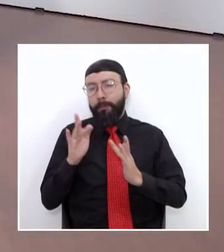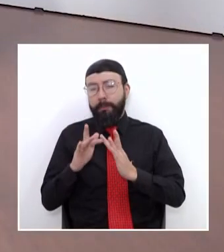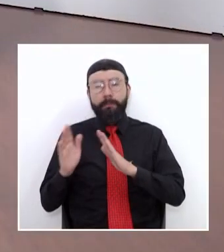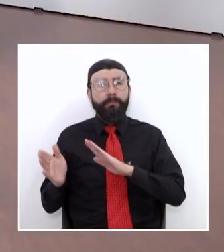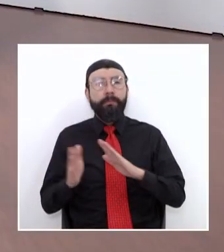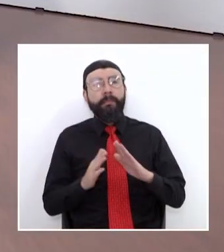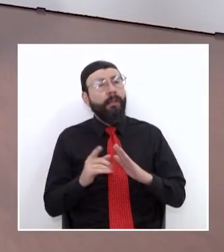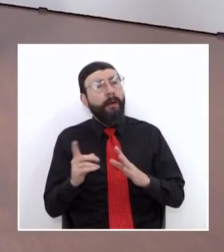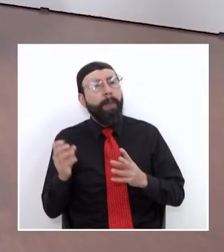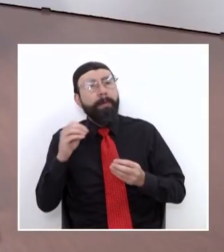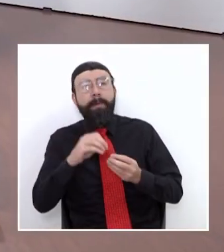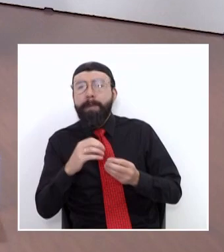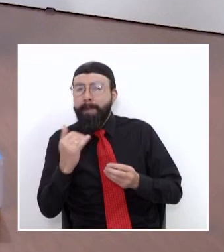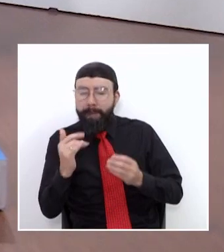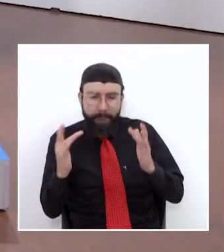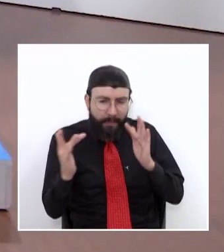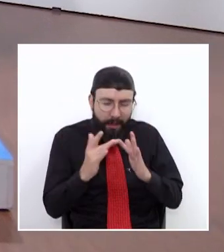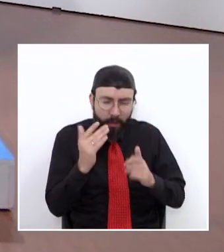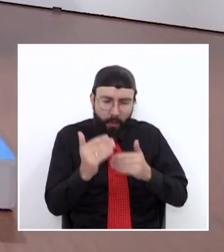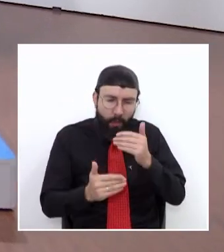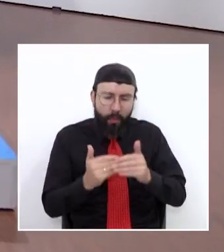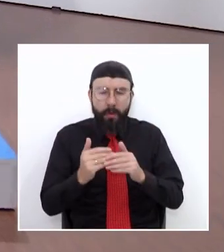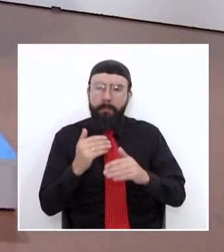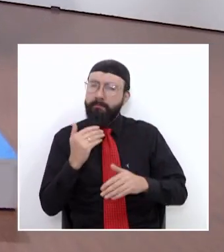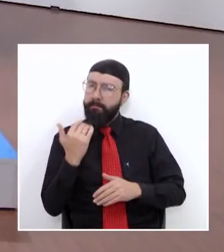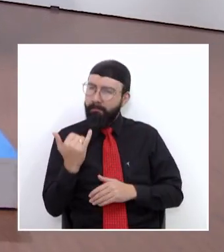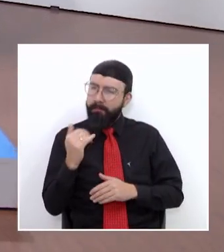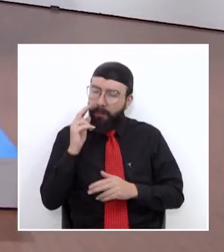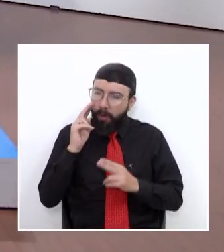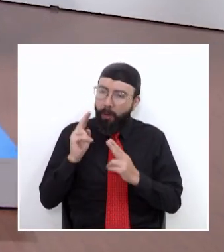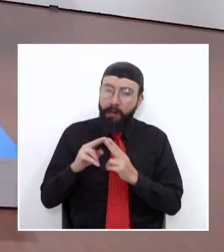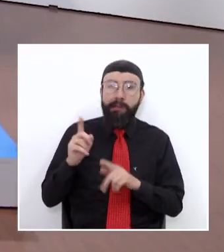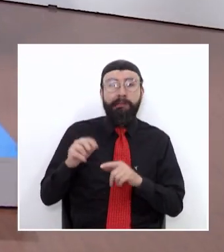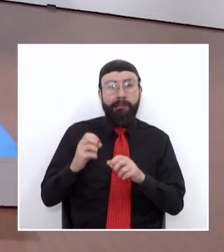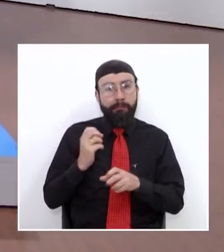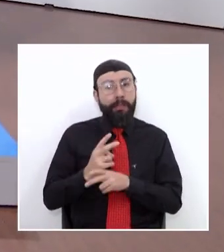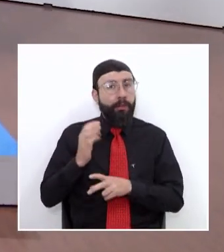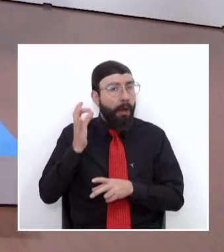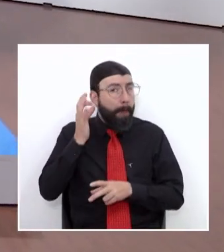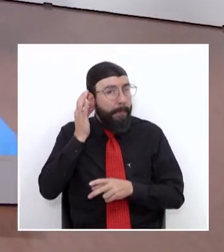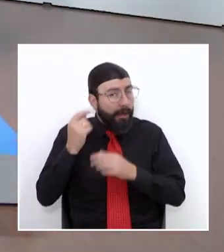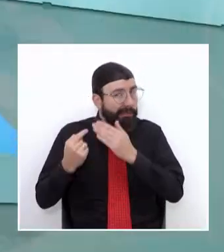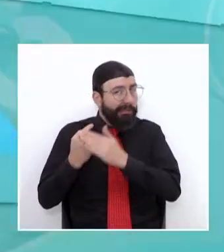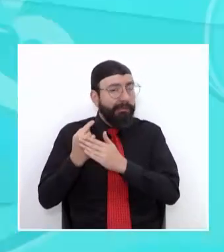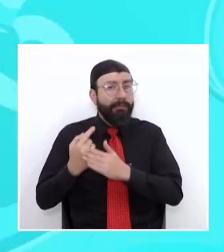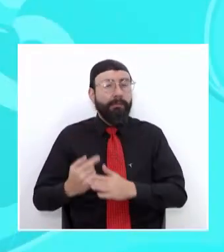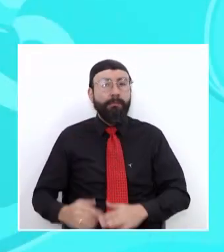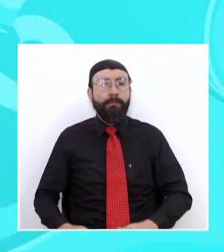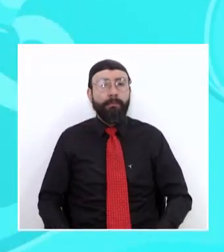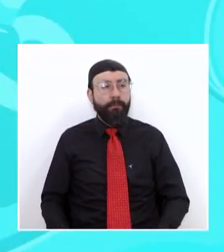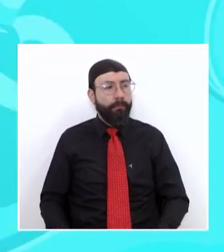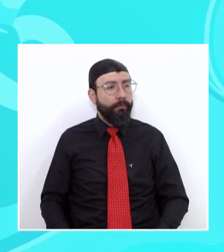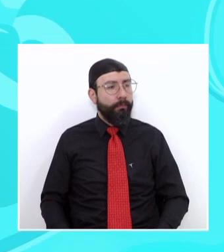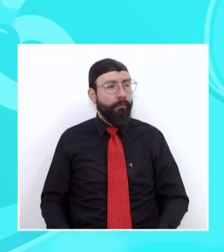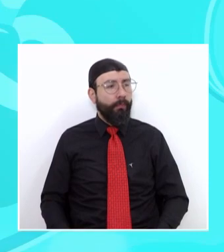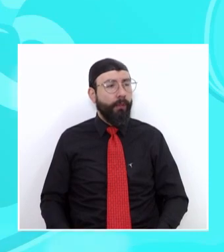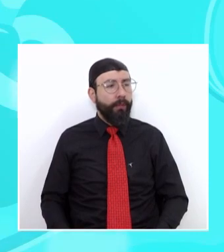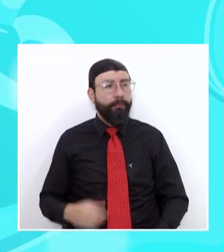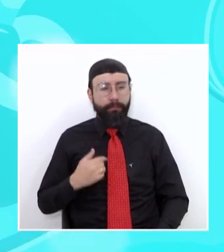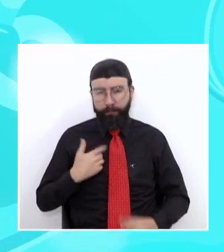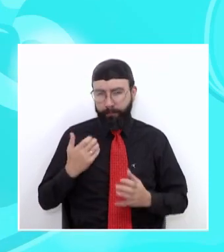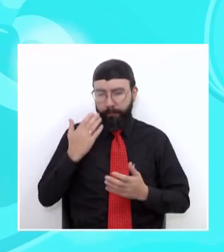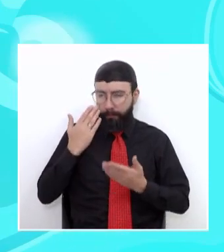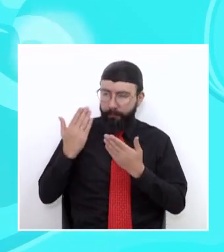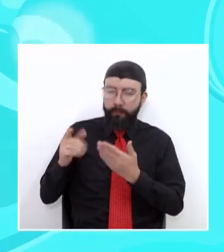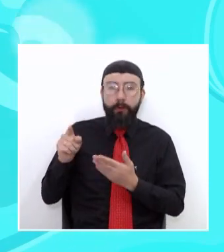entrando en contexto con todo este proceso tan delicado de las perforaciones de las orejas. Quiero compartir este caso clínico